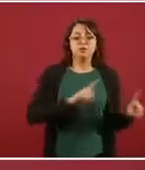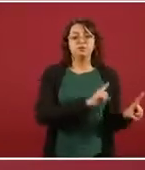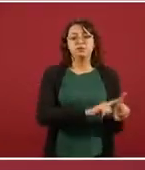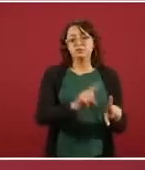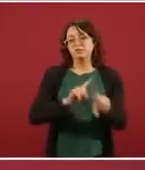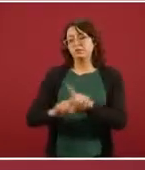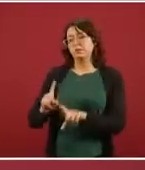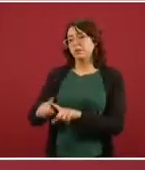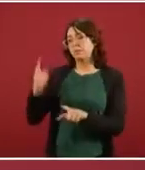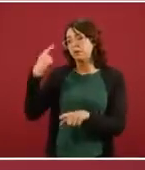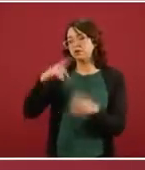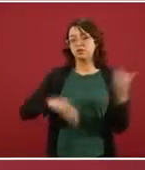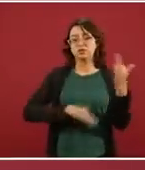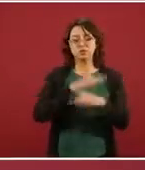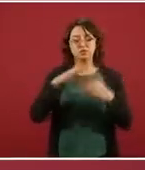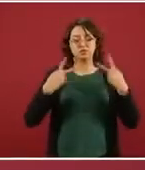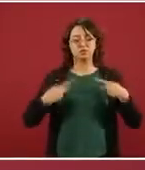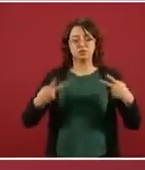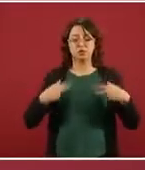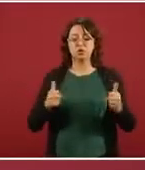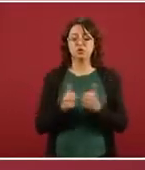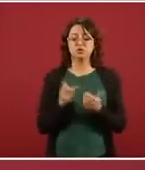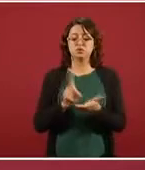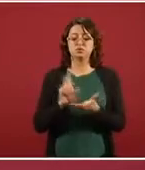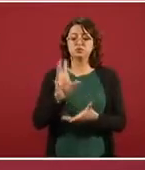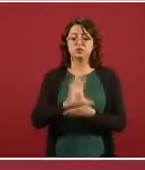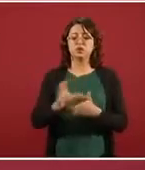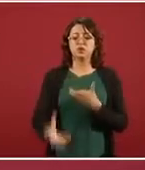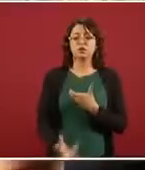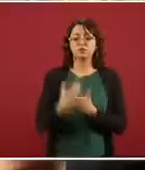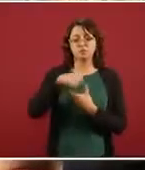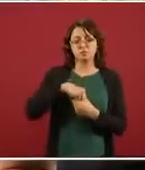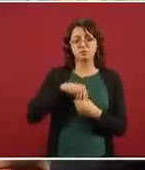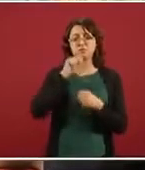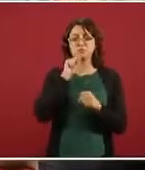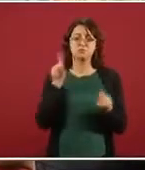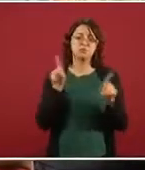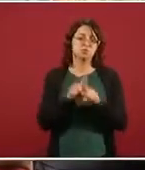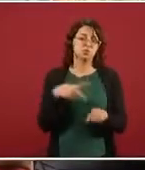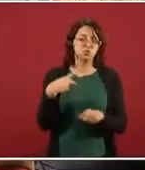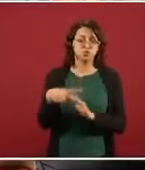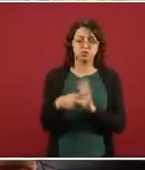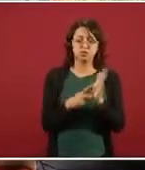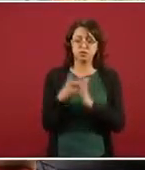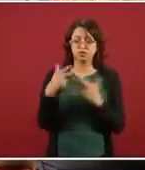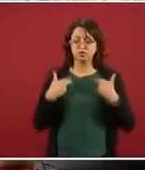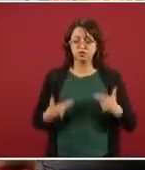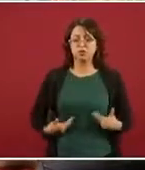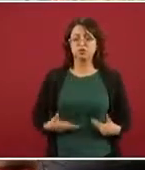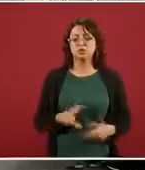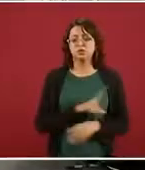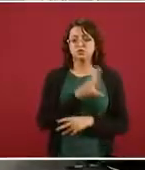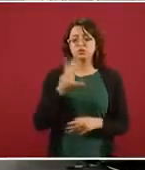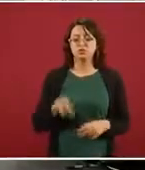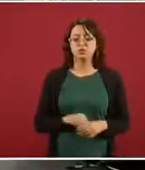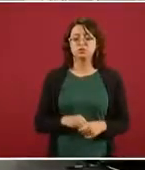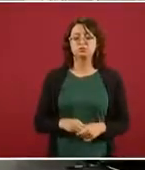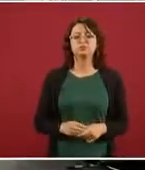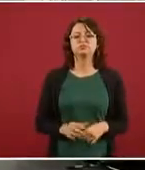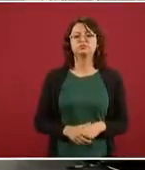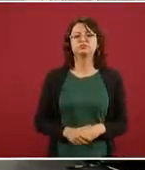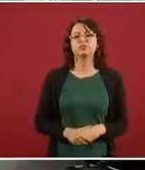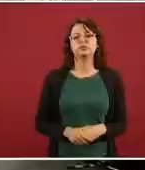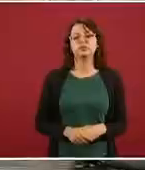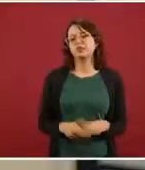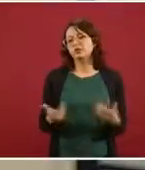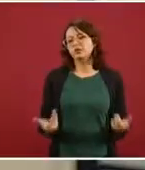a todas las personas con discapacidad y que hagan el ejercicio pleno de sus derechos humanos. ¿Y programas de